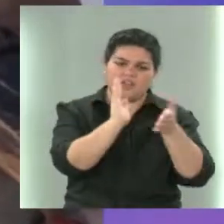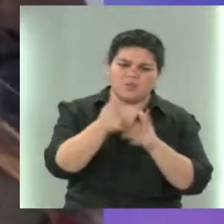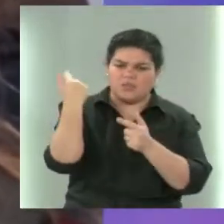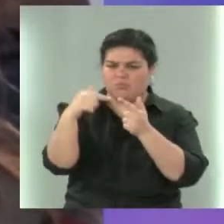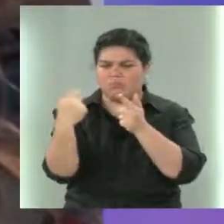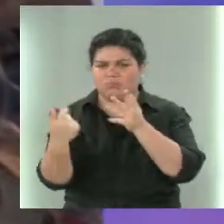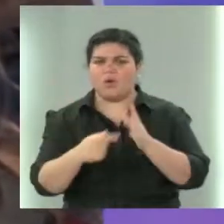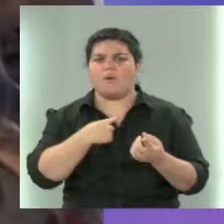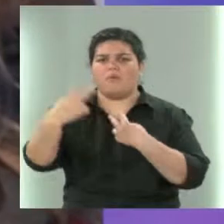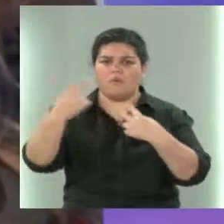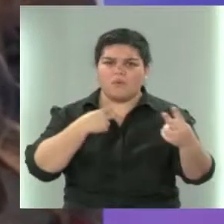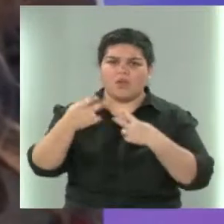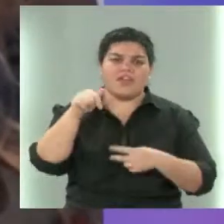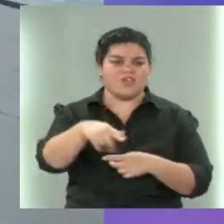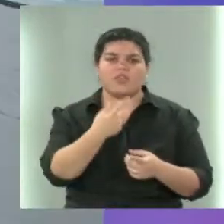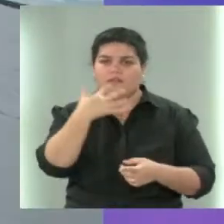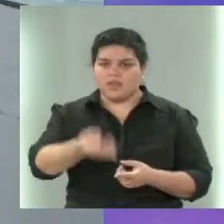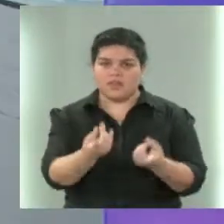necesitan.